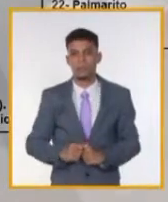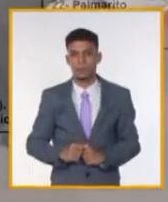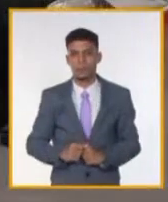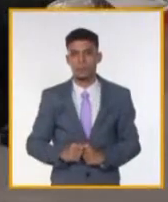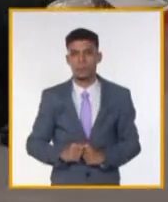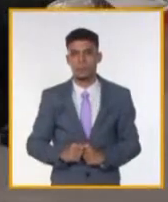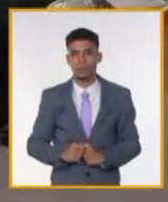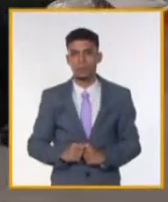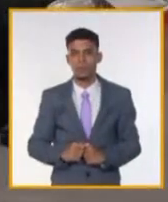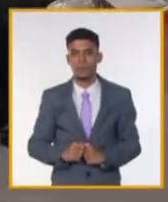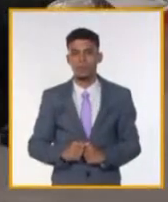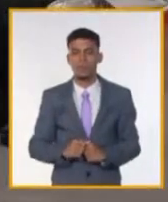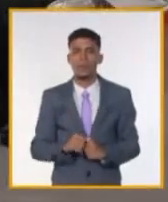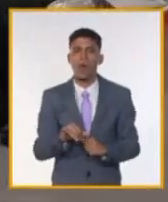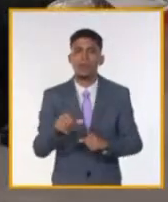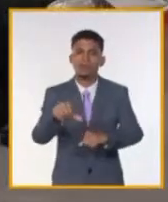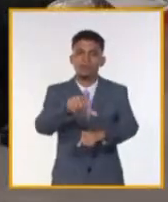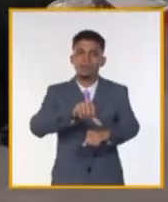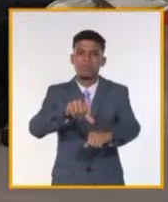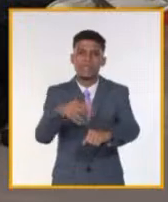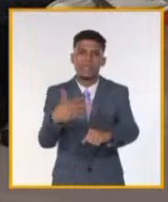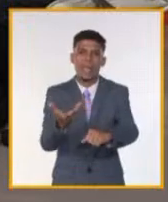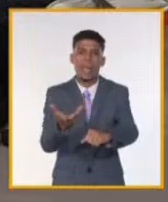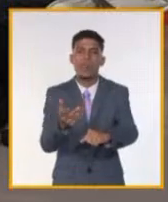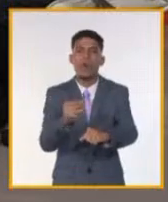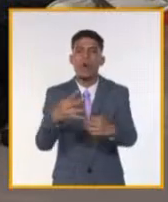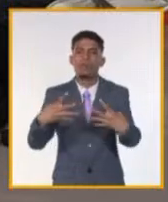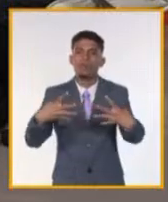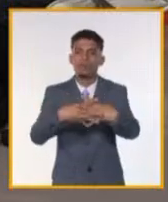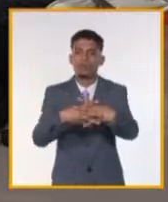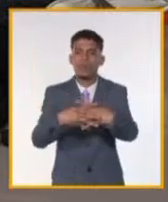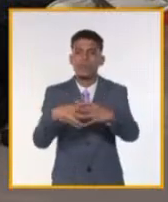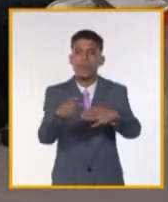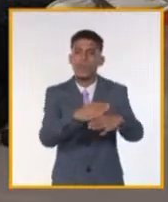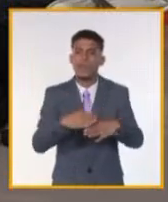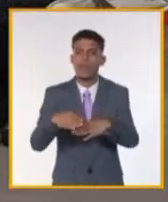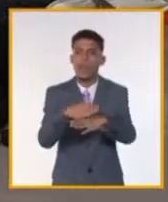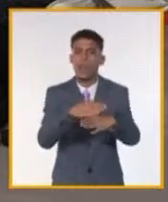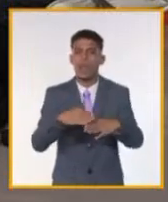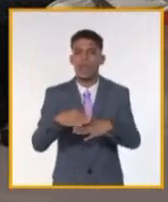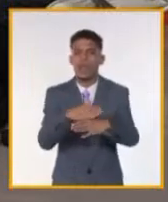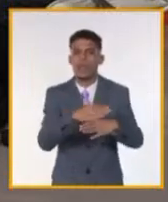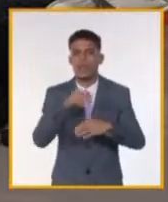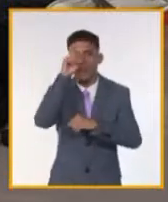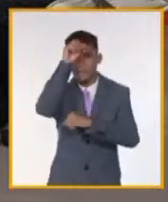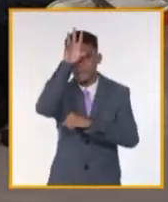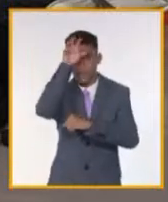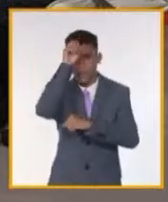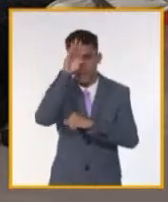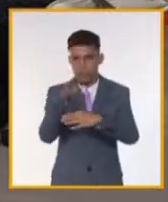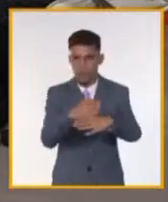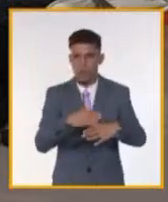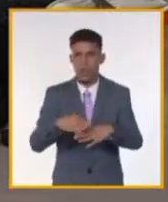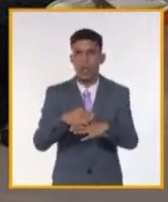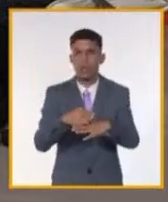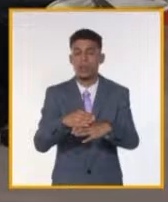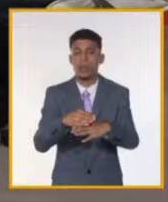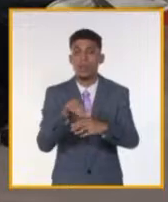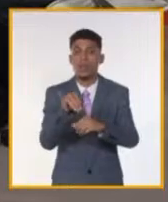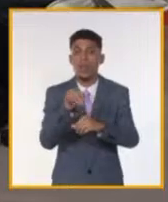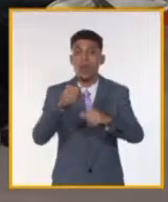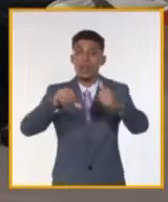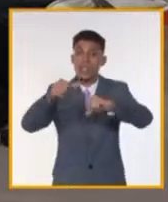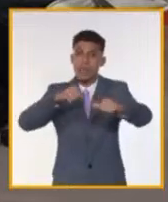no es más que una mezcla de minerales con un por ciento de químico, o sea, de